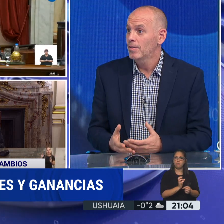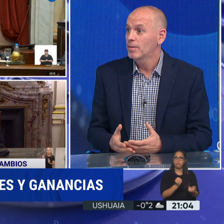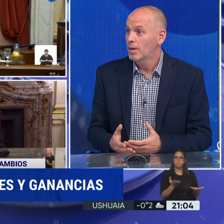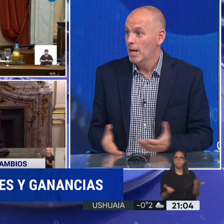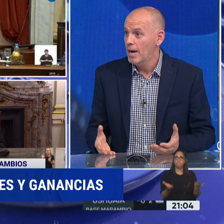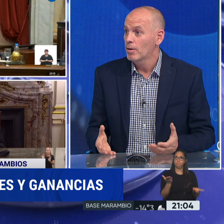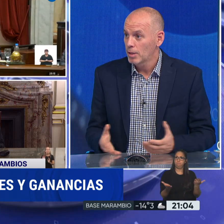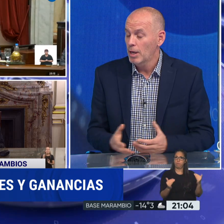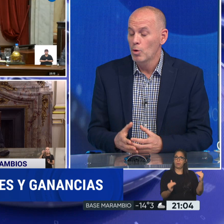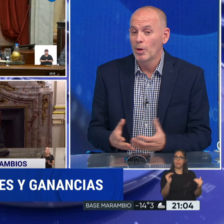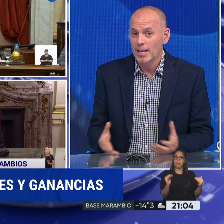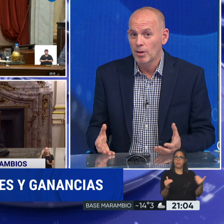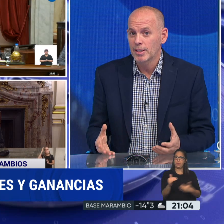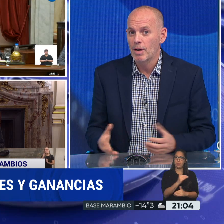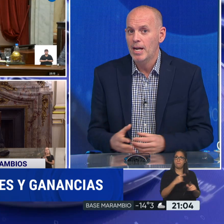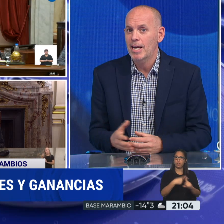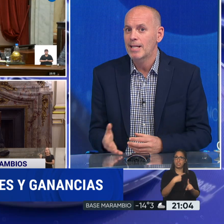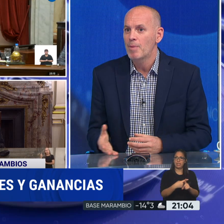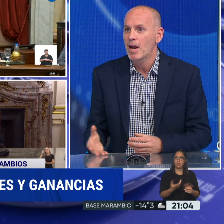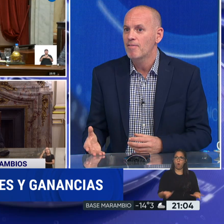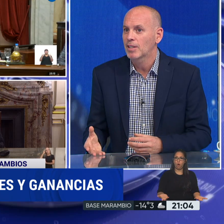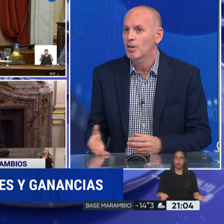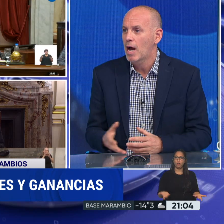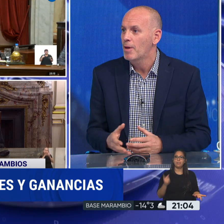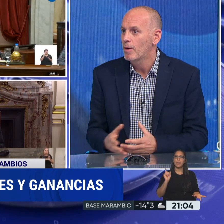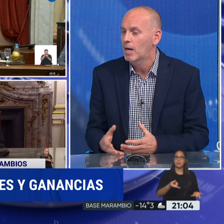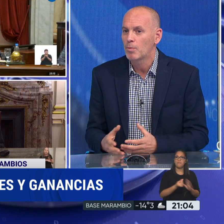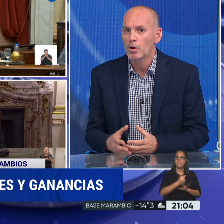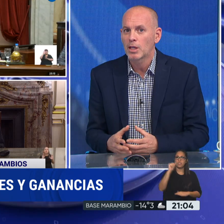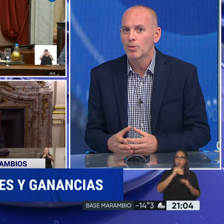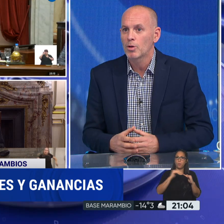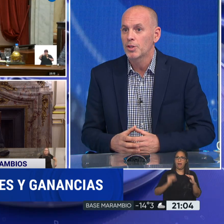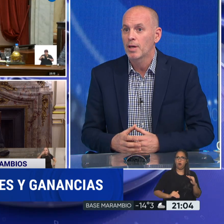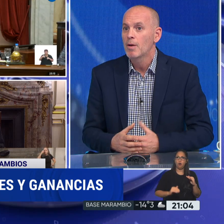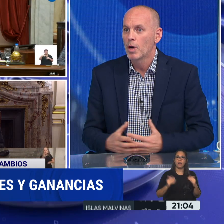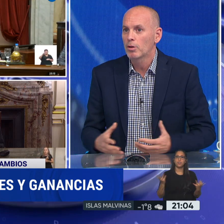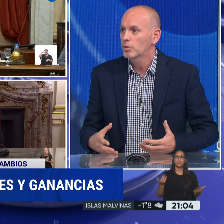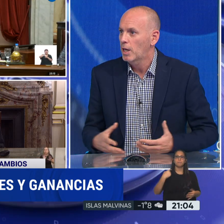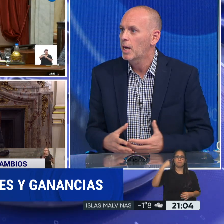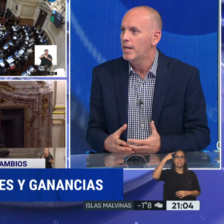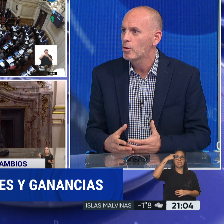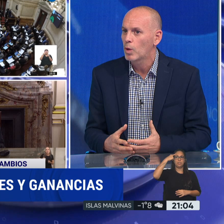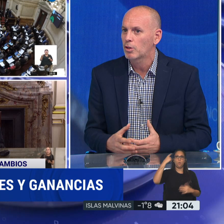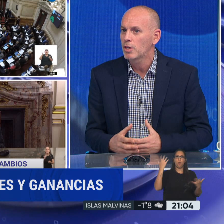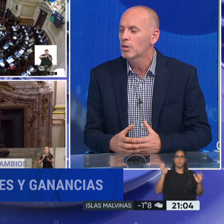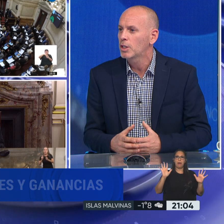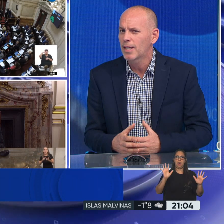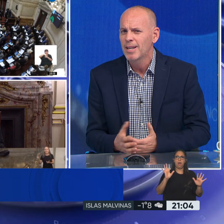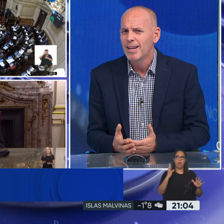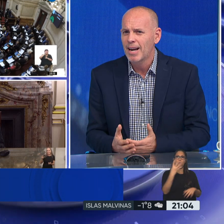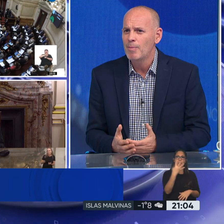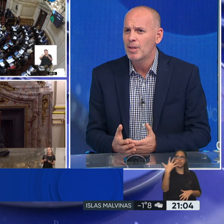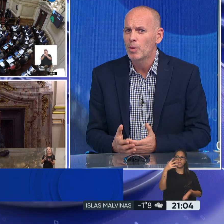en el Senado, por ejemplo, claro, ¿no? Uno podría decirlo de esa manera, y también la inflación había bajado. Por lo tanto, uno dice, bueno, se encadenaron 4 o 5